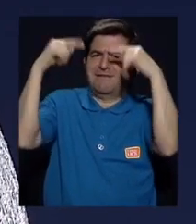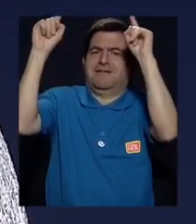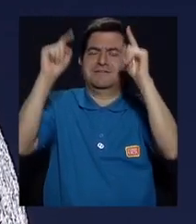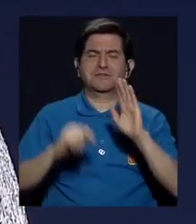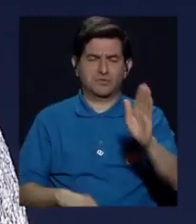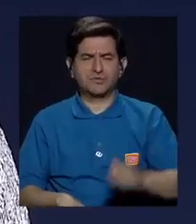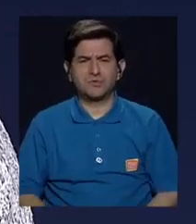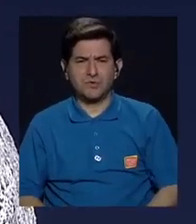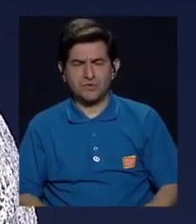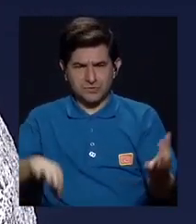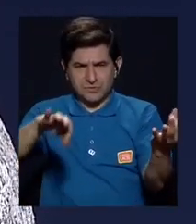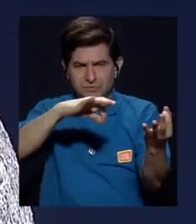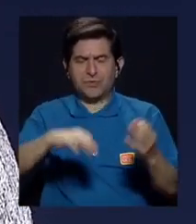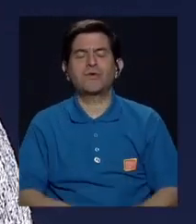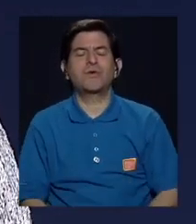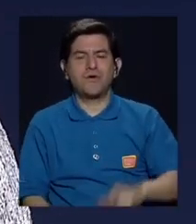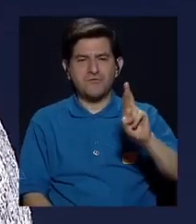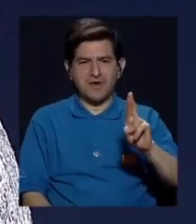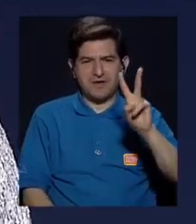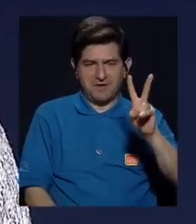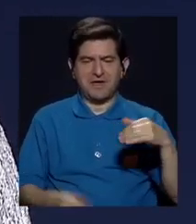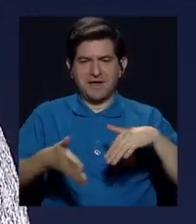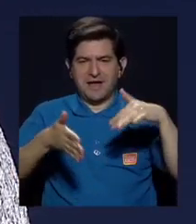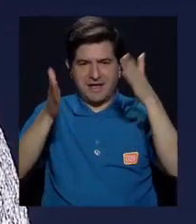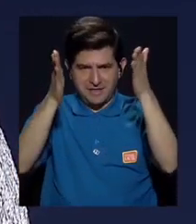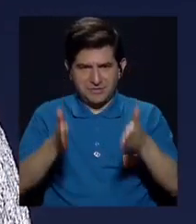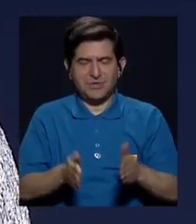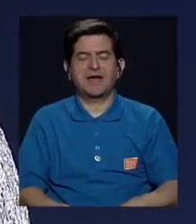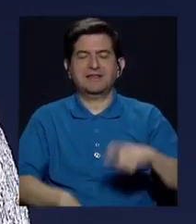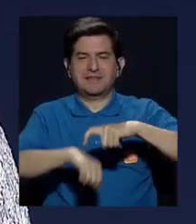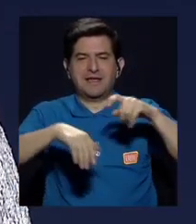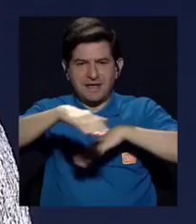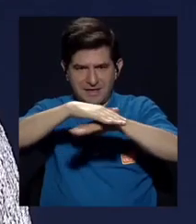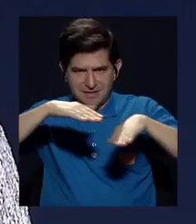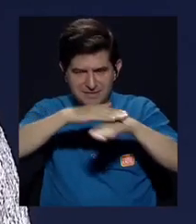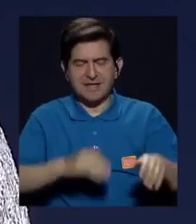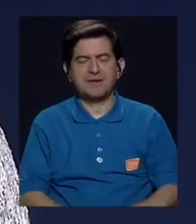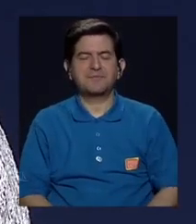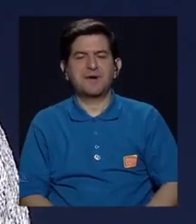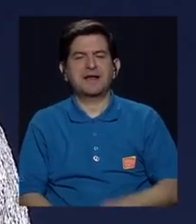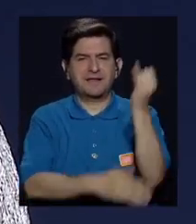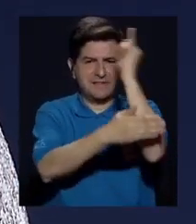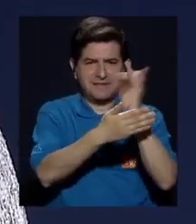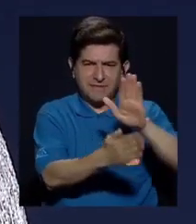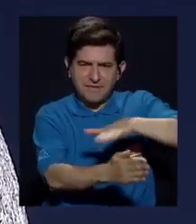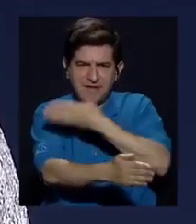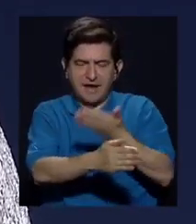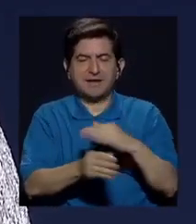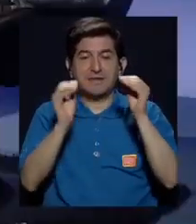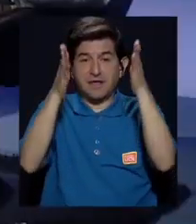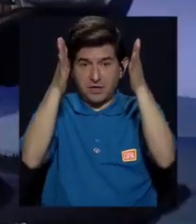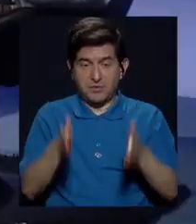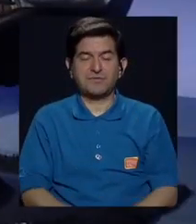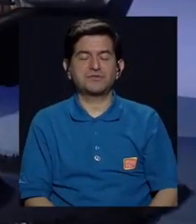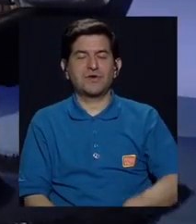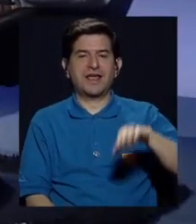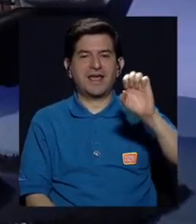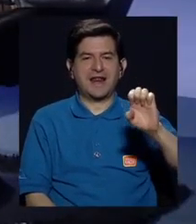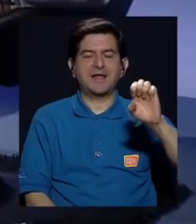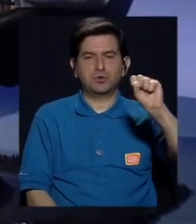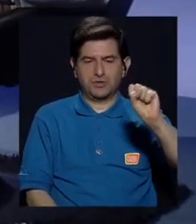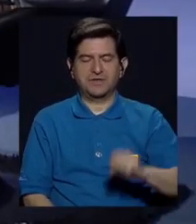su instrumento. Rebeca Villalta, estudiante de la etapa básica de artes musicales y casualmente con su profesor, don Erasmo